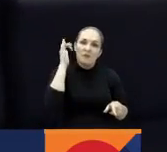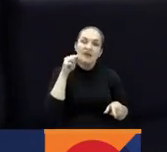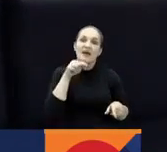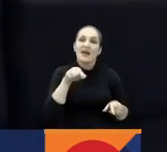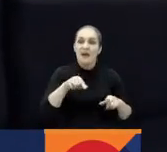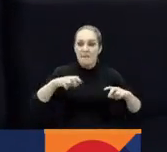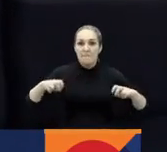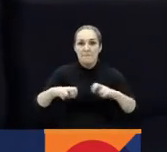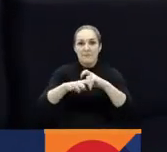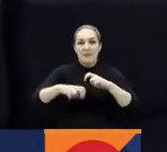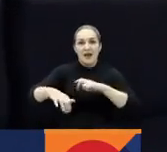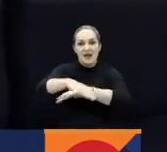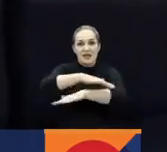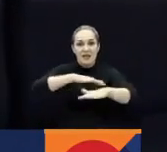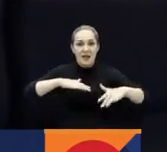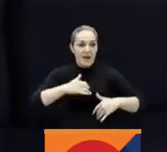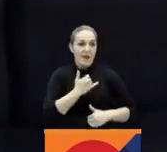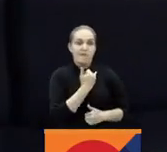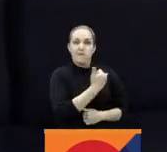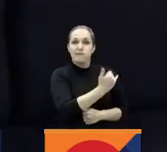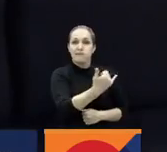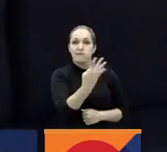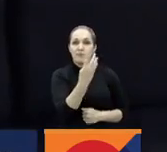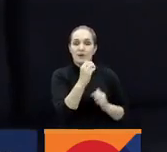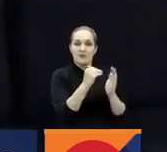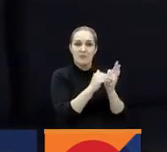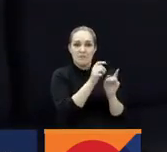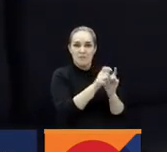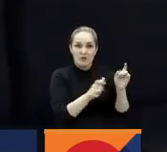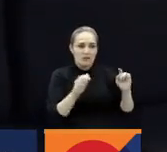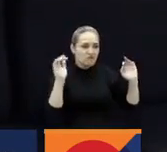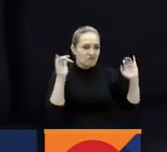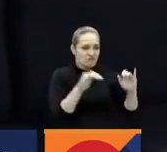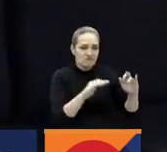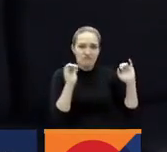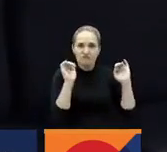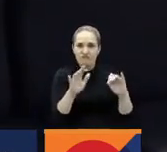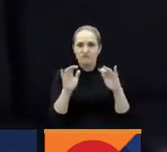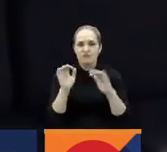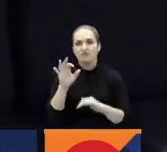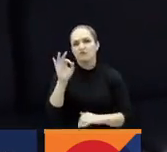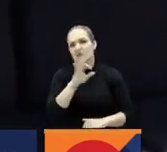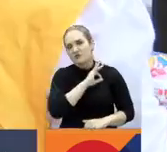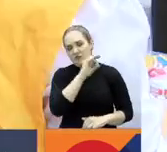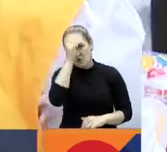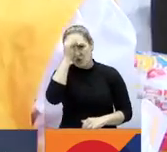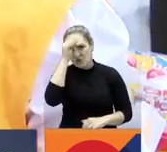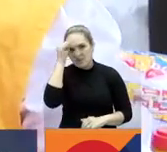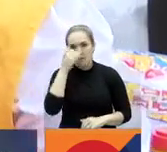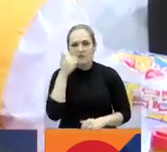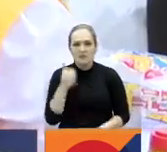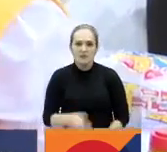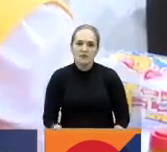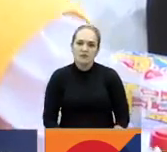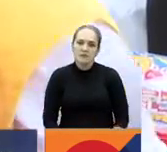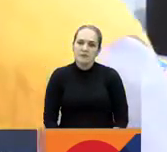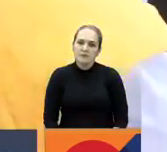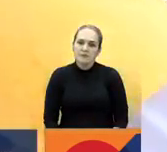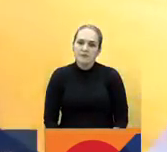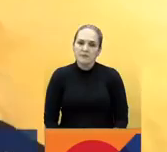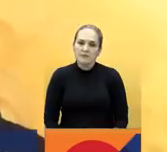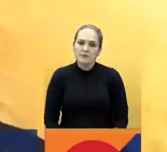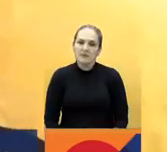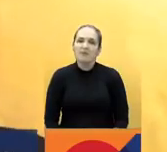tenemos más de 40 mil personas que van normalmente los fines de semana de manera constante. Duramos, no, estamos